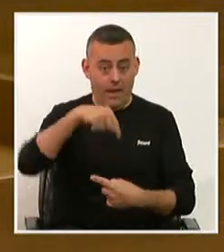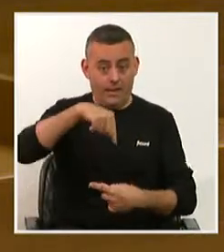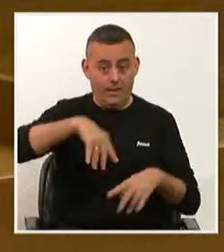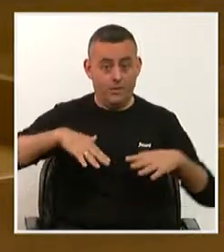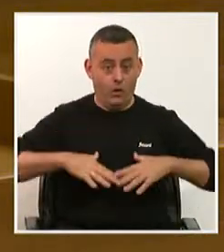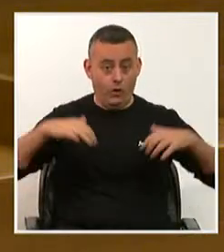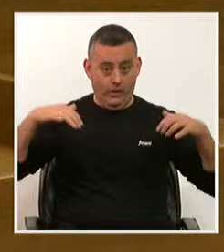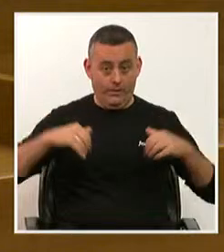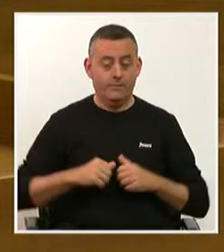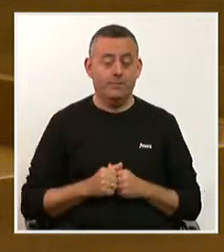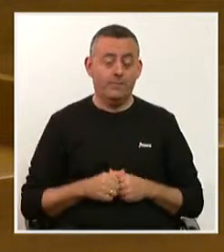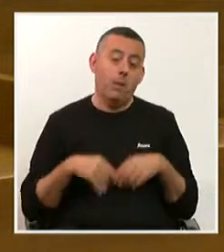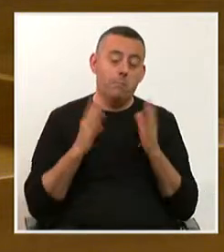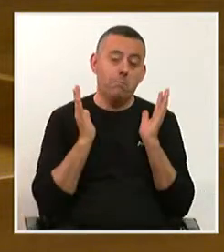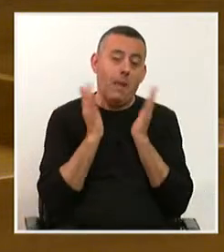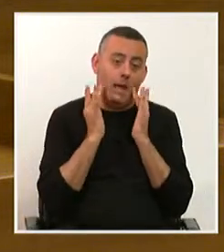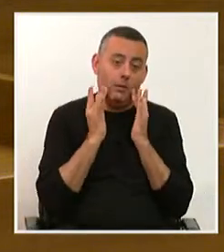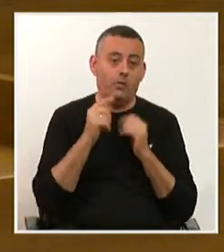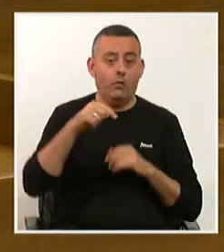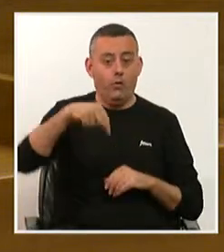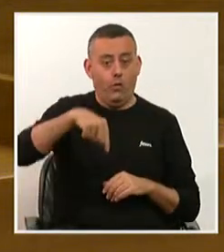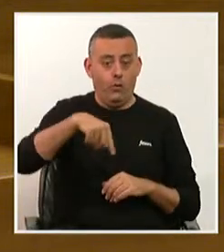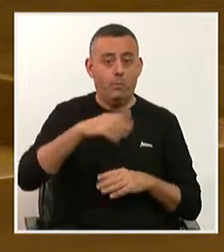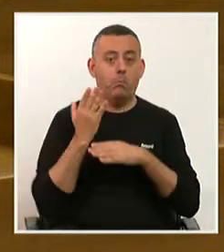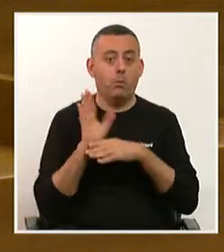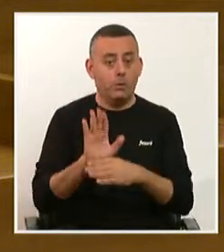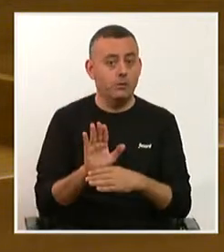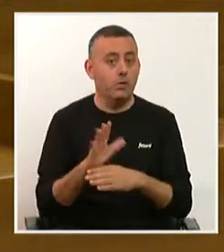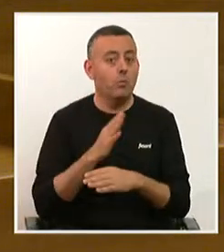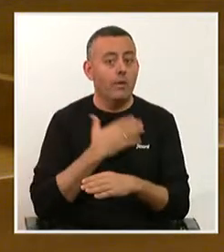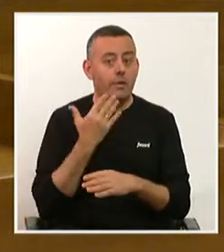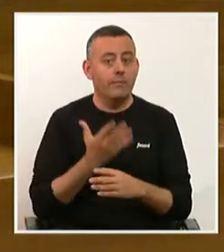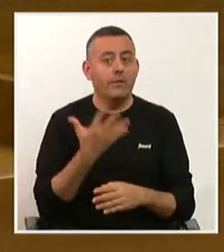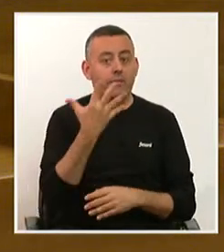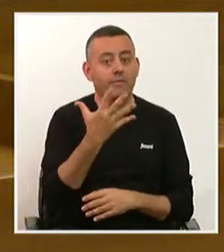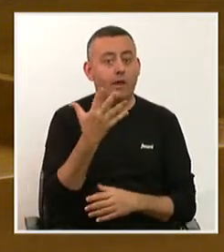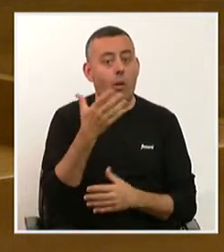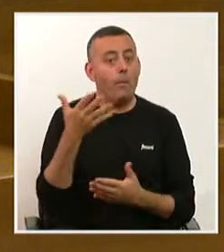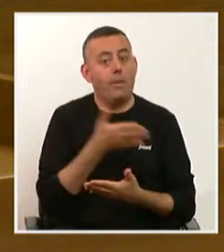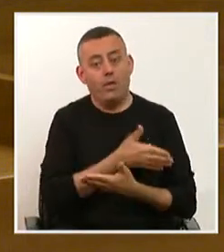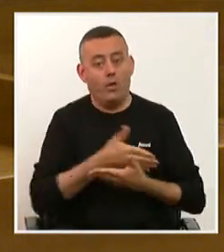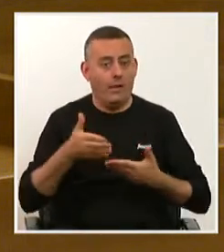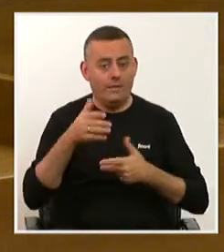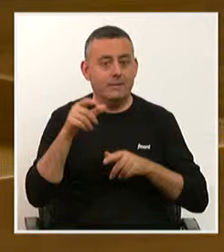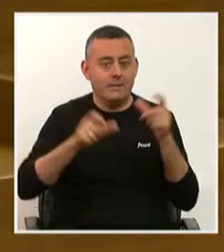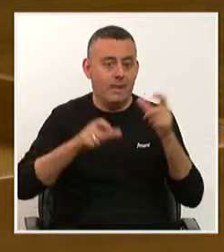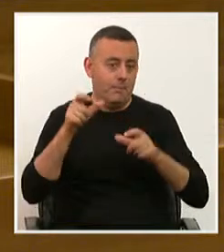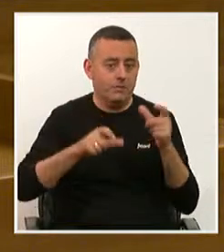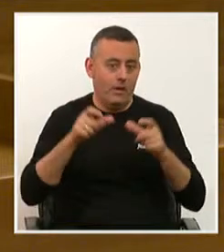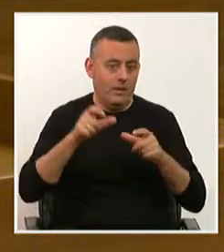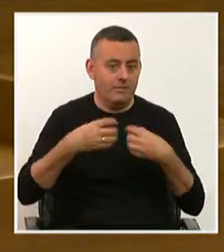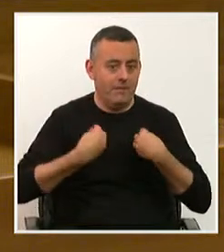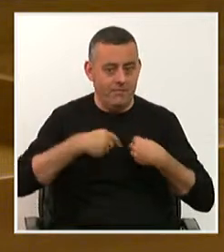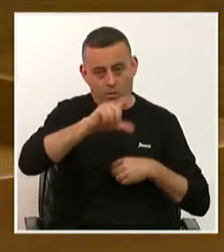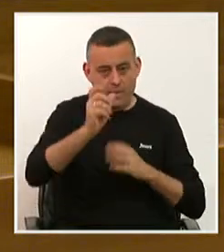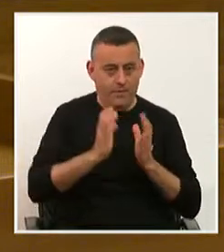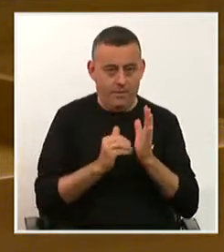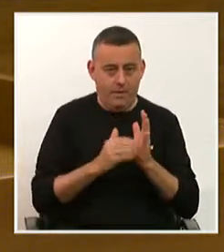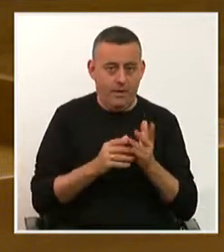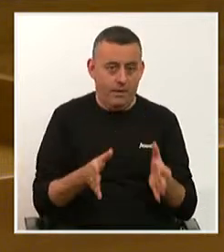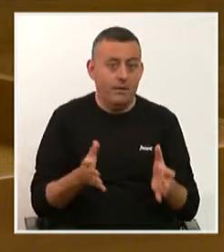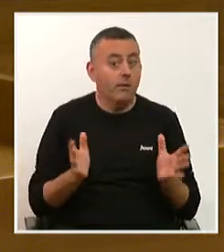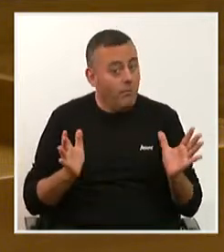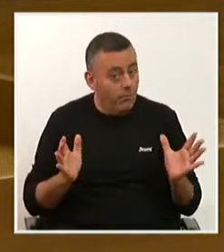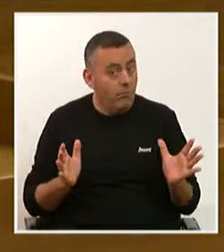siga una proposta que pued millorar la vida del mil de valenci y valencianes que representem en aqu